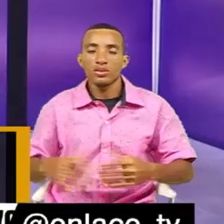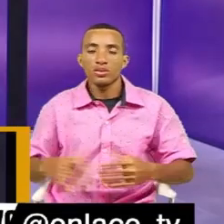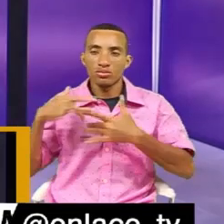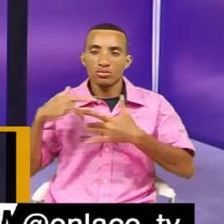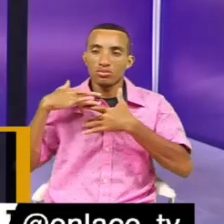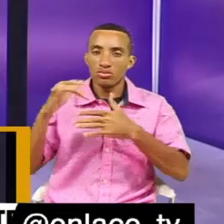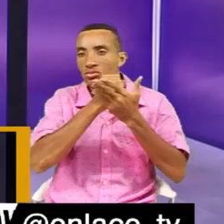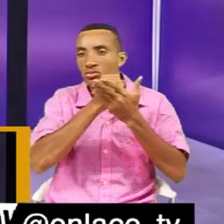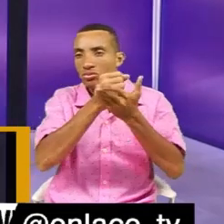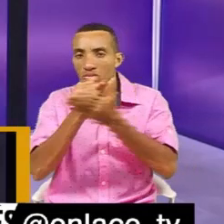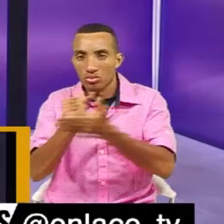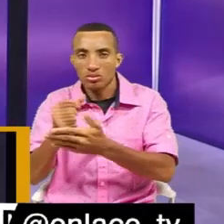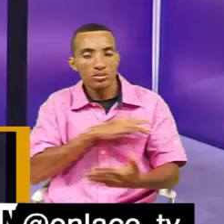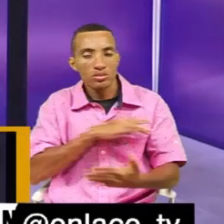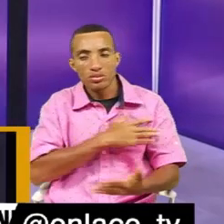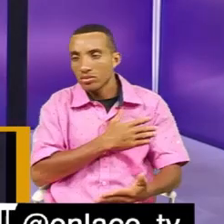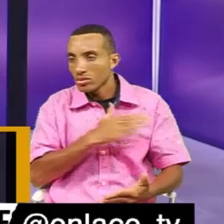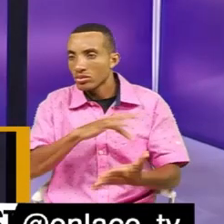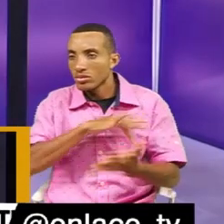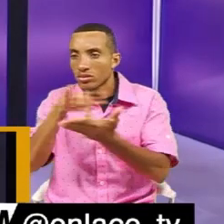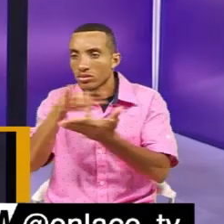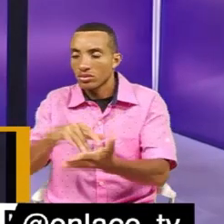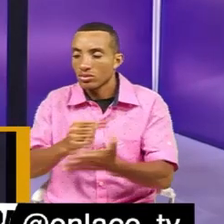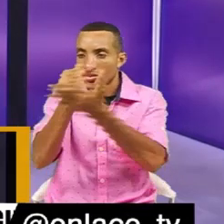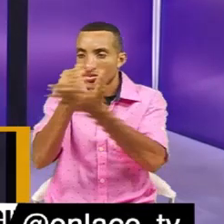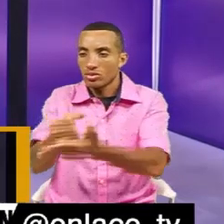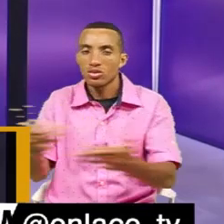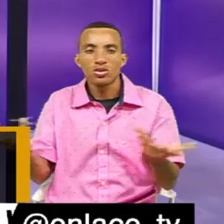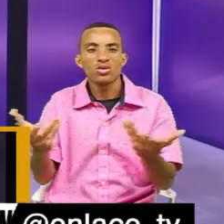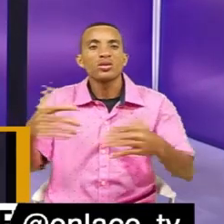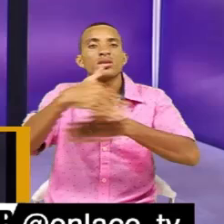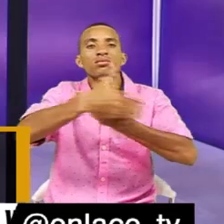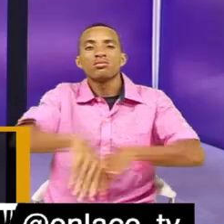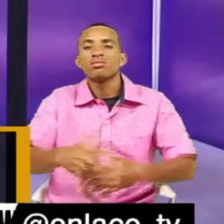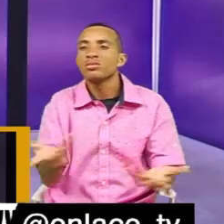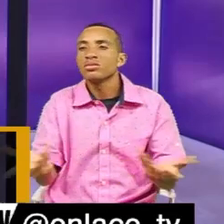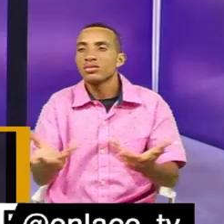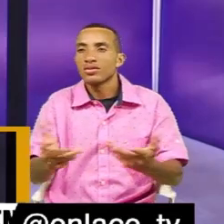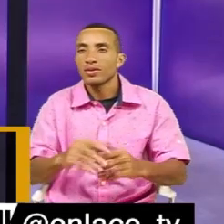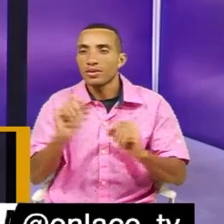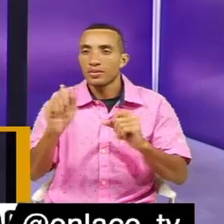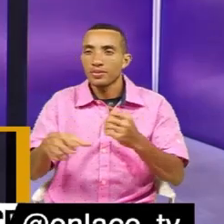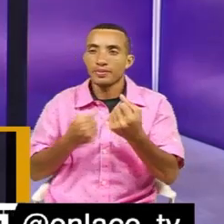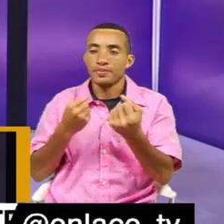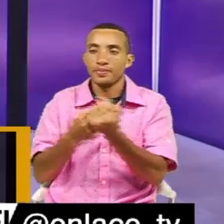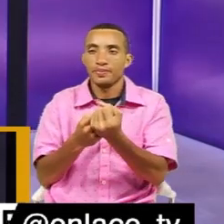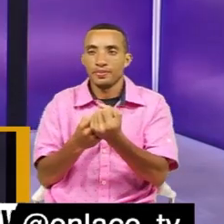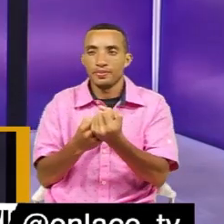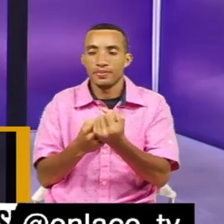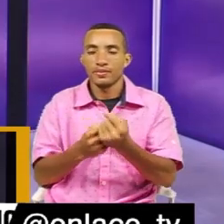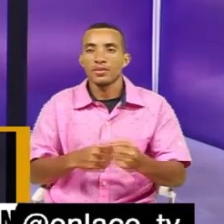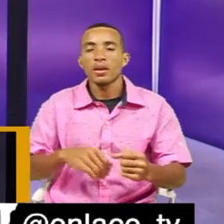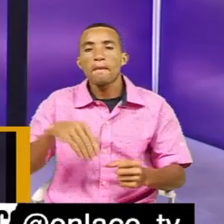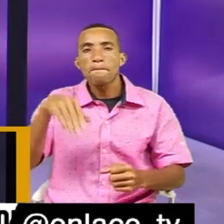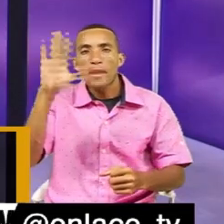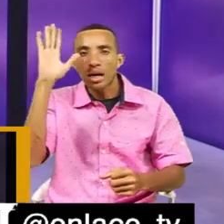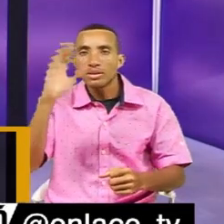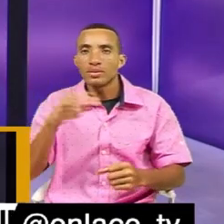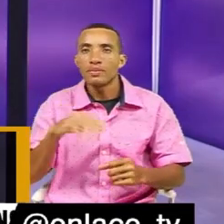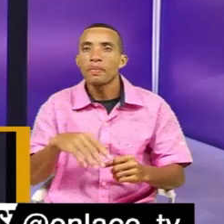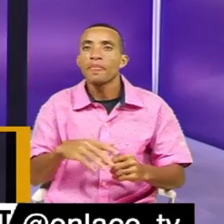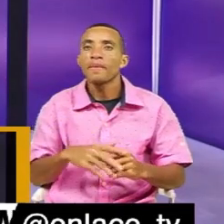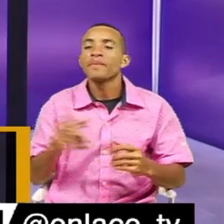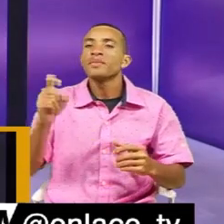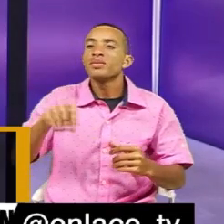ayudas para que la comunidad tenga presente entonces a dónde se deben dirigir para apoyar esta causa y lo que más en estos momentos